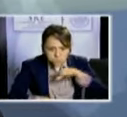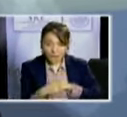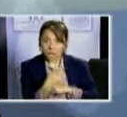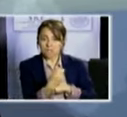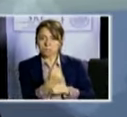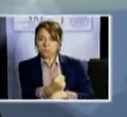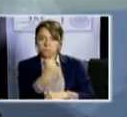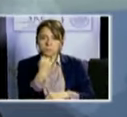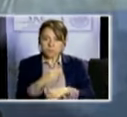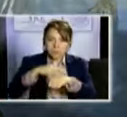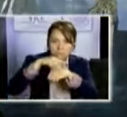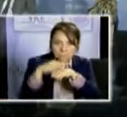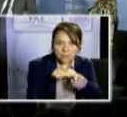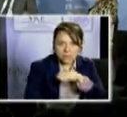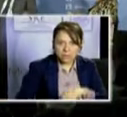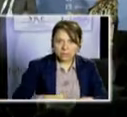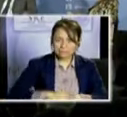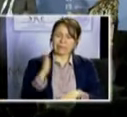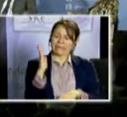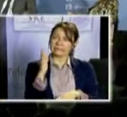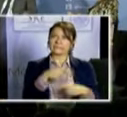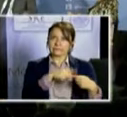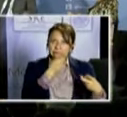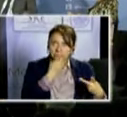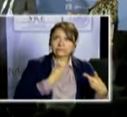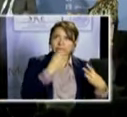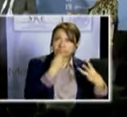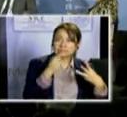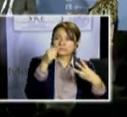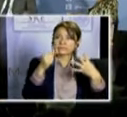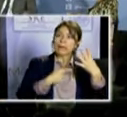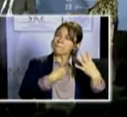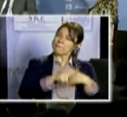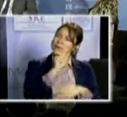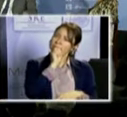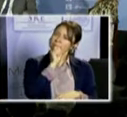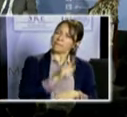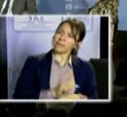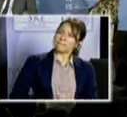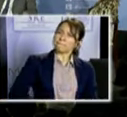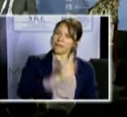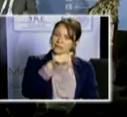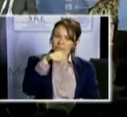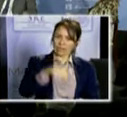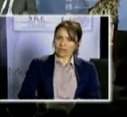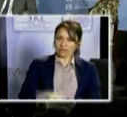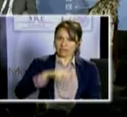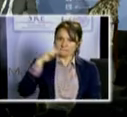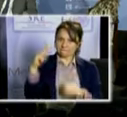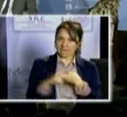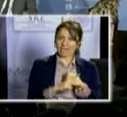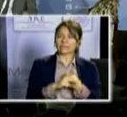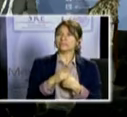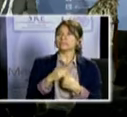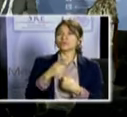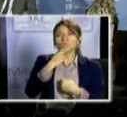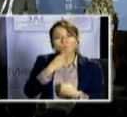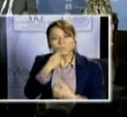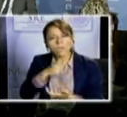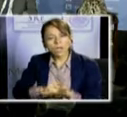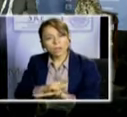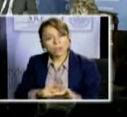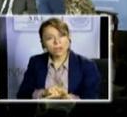de lo que planteó, me queda la duda, bueno, el consumo no está penado en nuestro país, pero todo lo demás sí, es decir, ¿quién sabe dónde